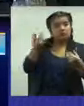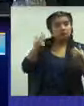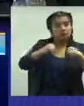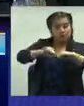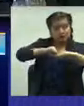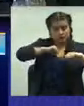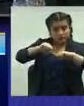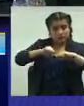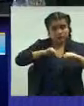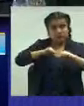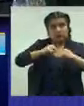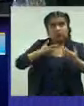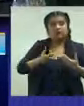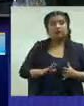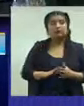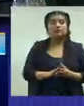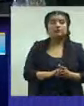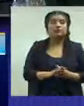actividades